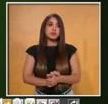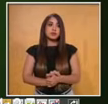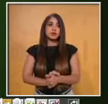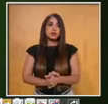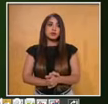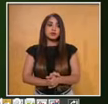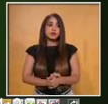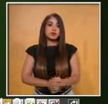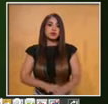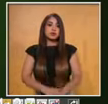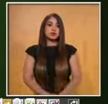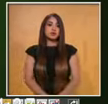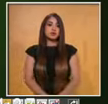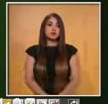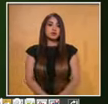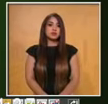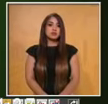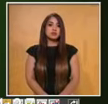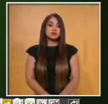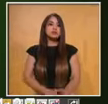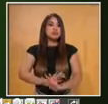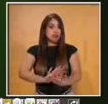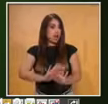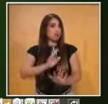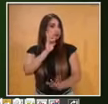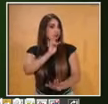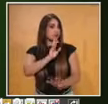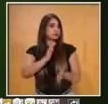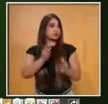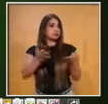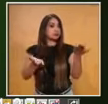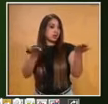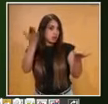Y ya comprobamos que son fracciones equivalentes.